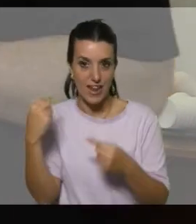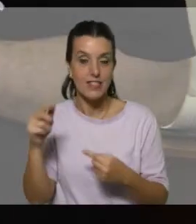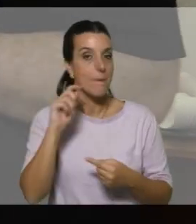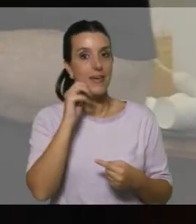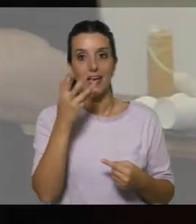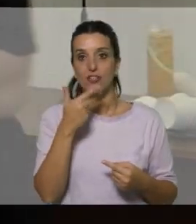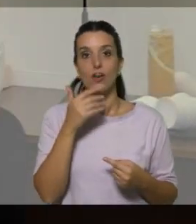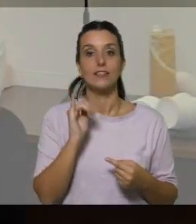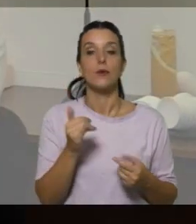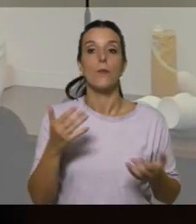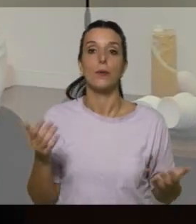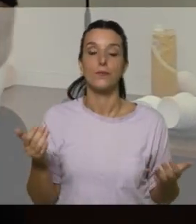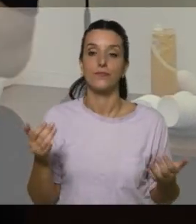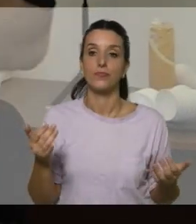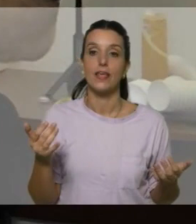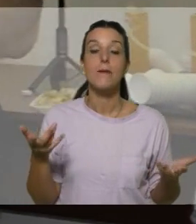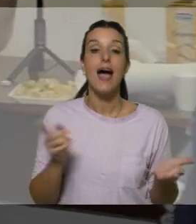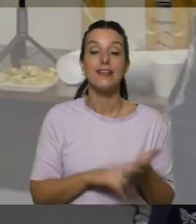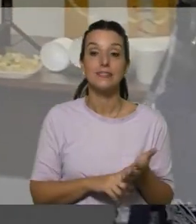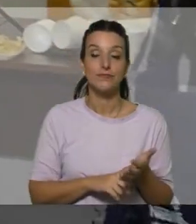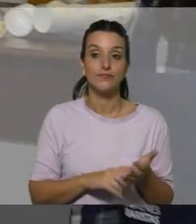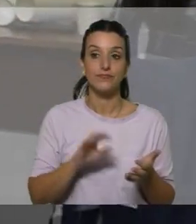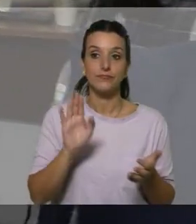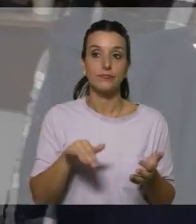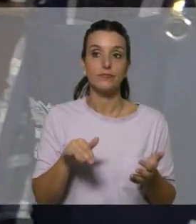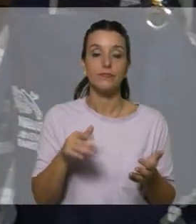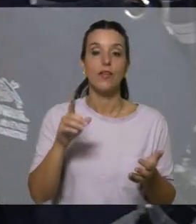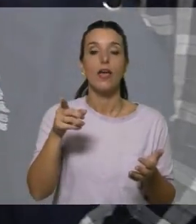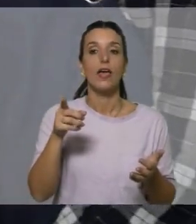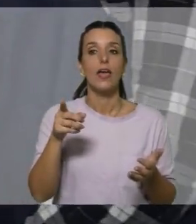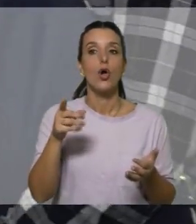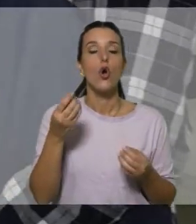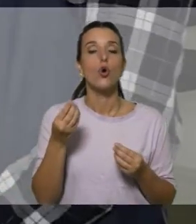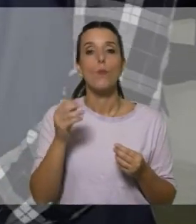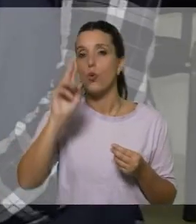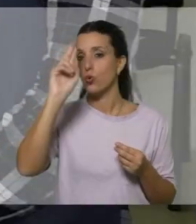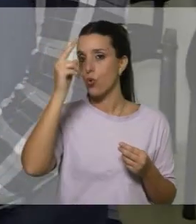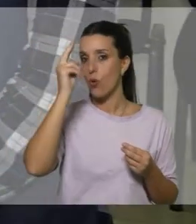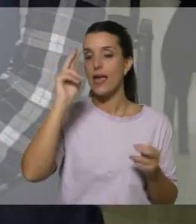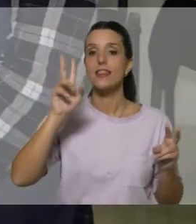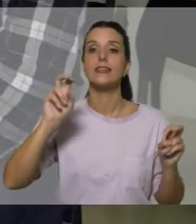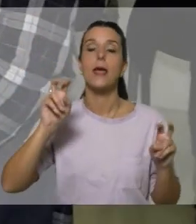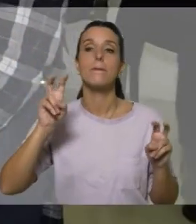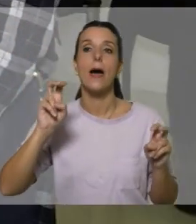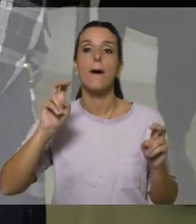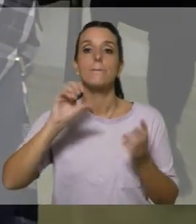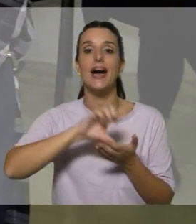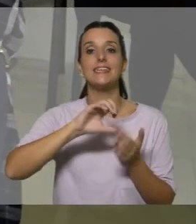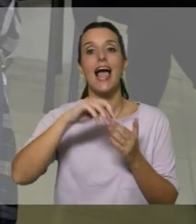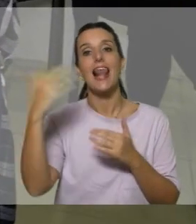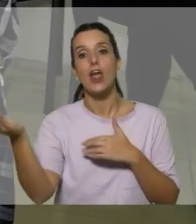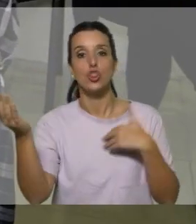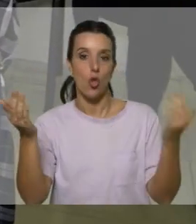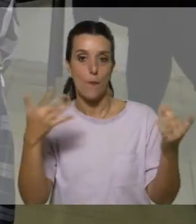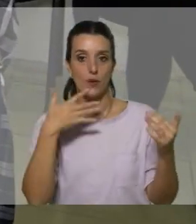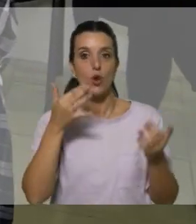maravilloso. Bien. Y además, esta cosa, ¿no? ¿Cómo está Uruguay con respecto a los países vecinos? Con